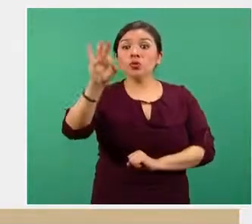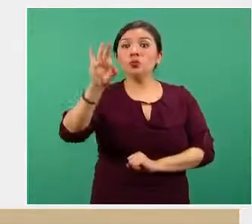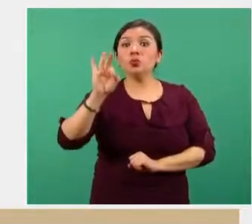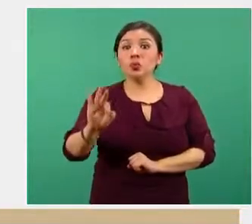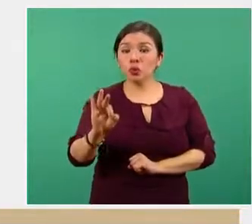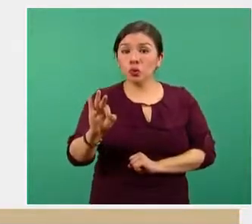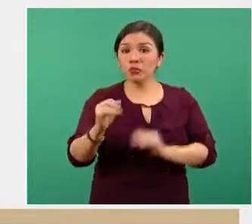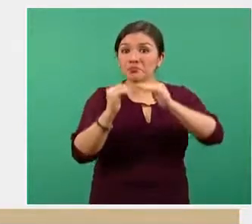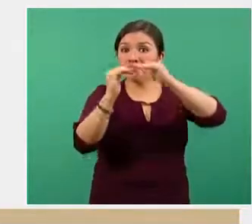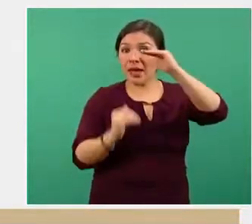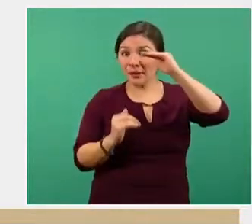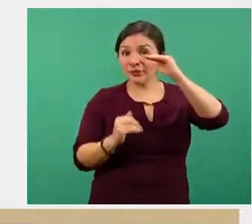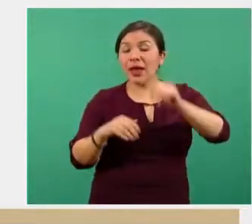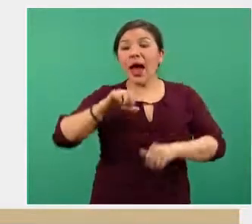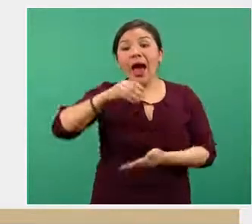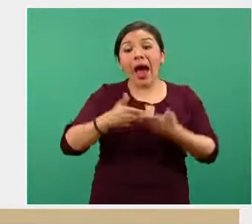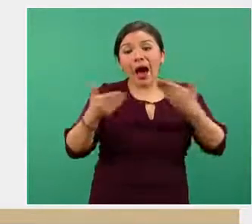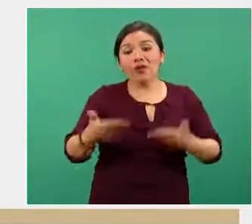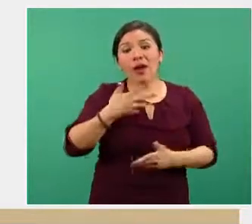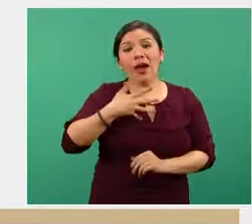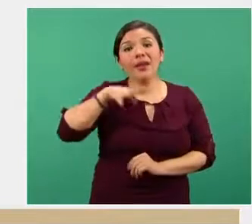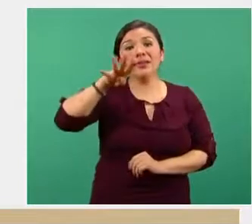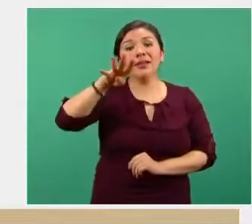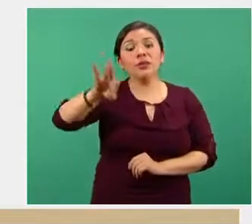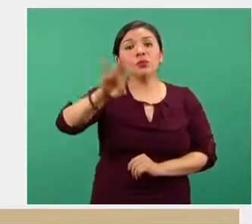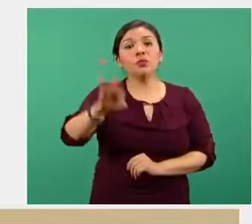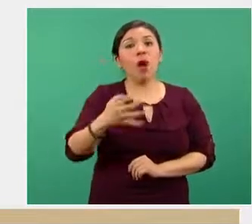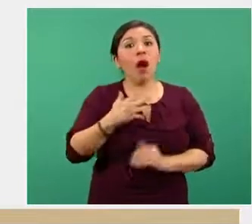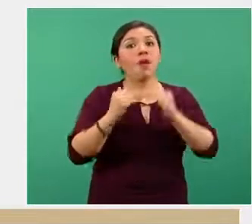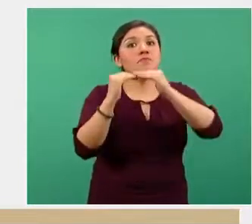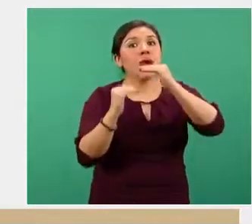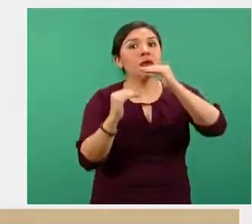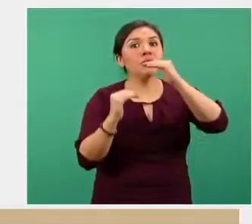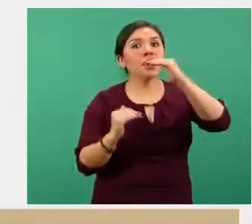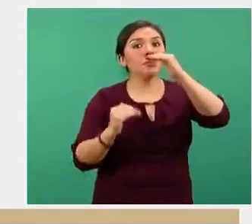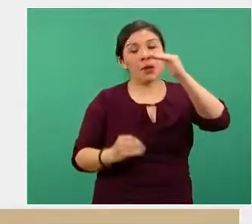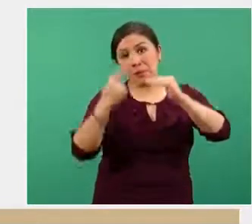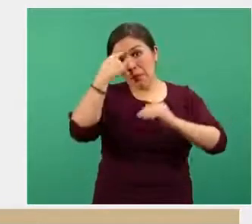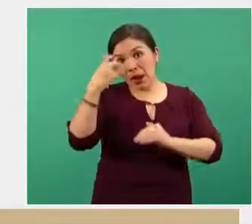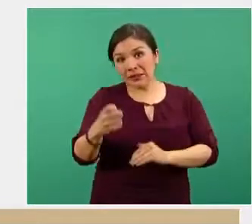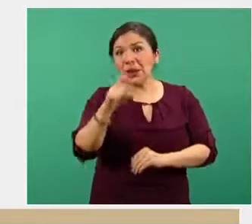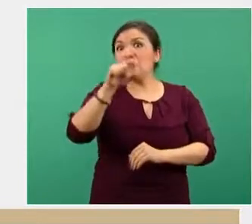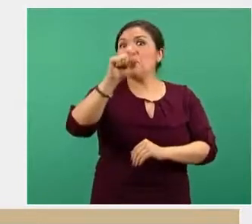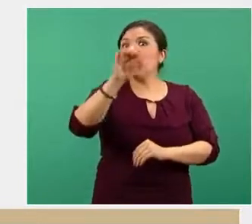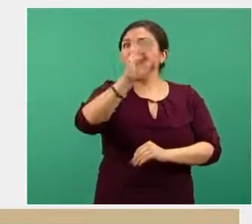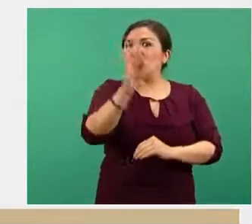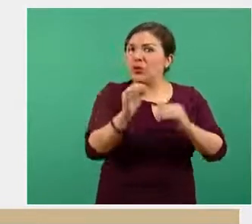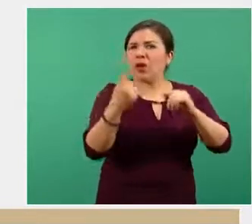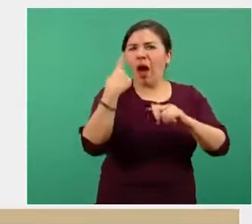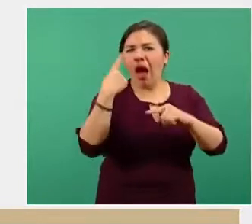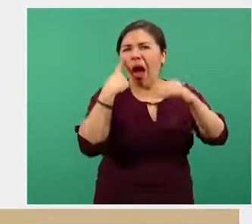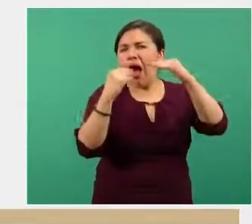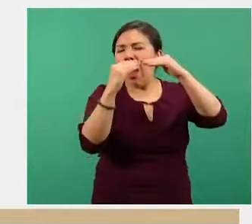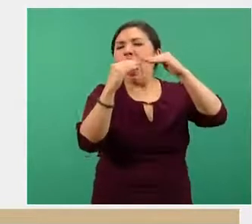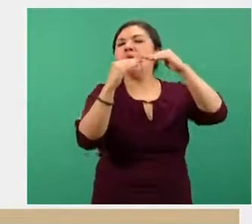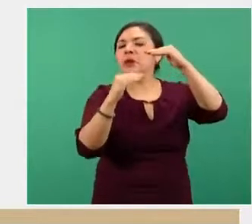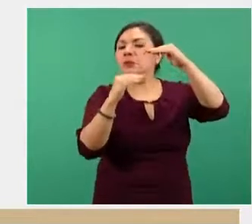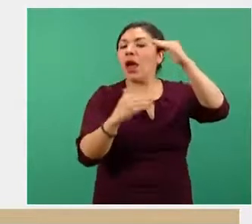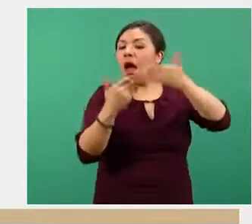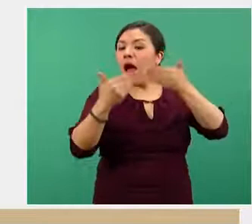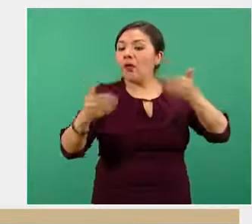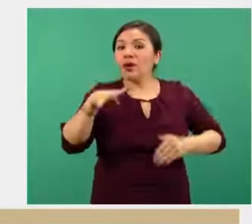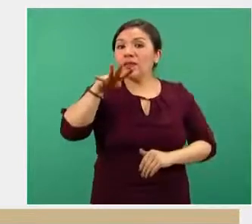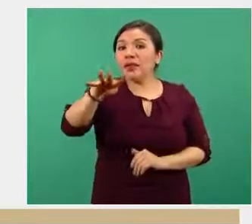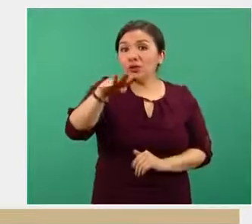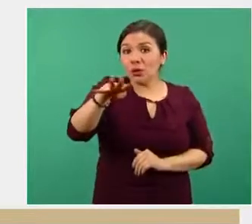más, es decir, 19%, ya estamos bajando el nivel del 20%, ahora es 19%,